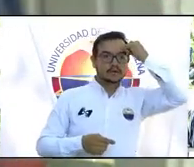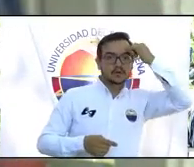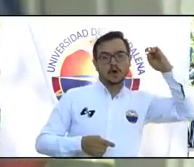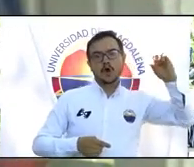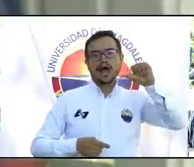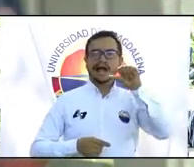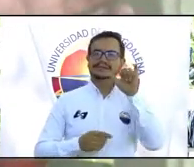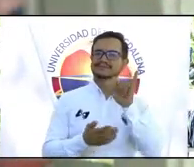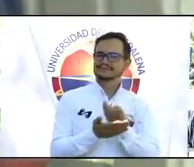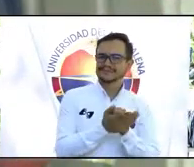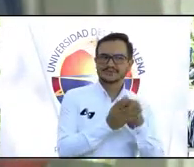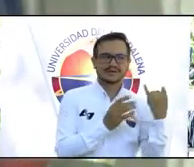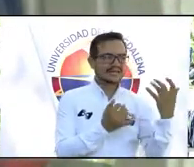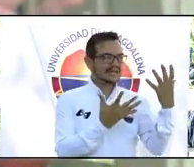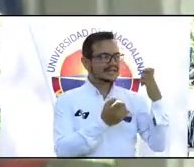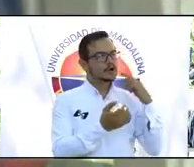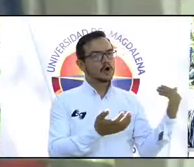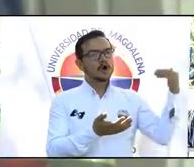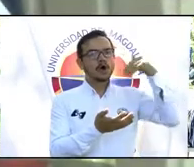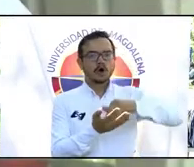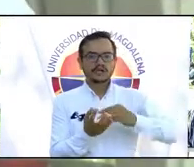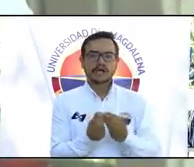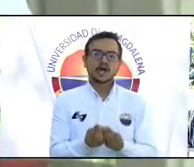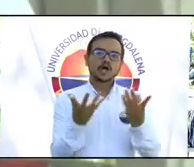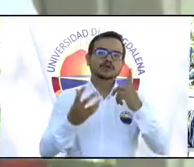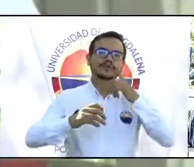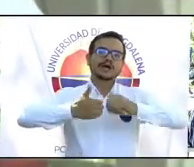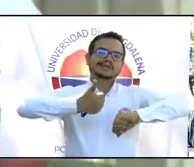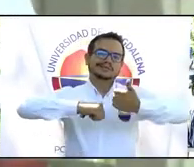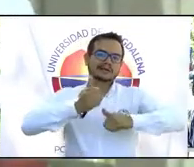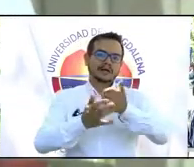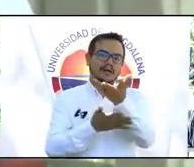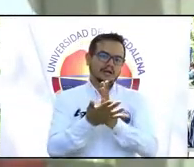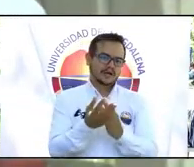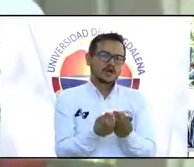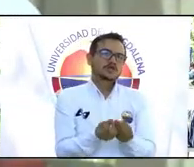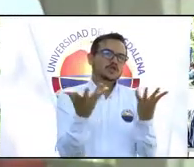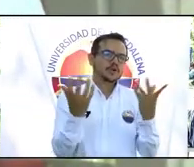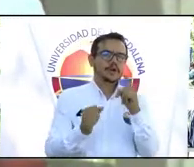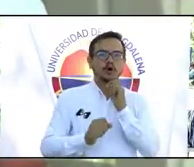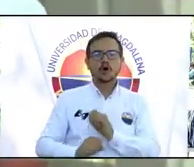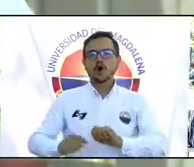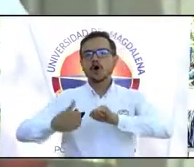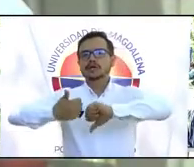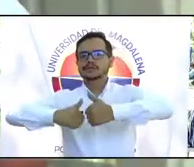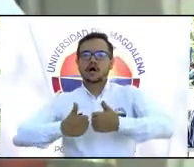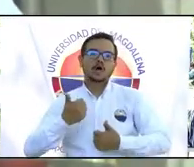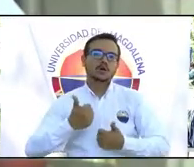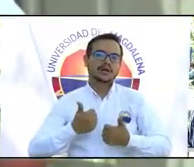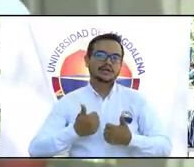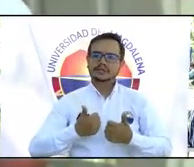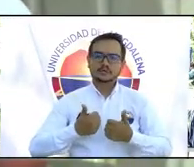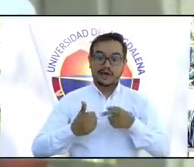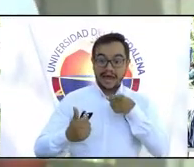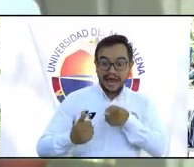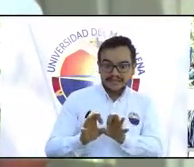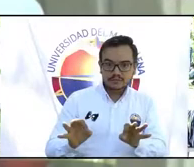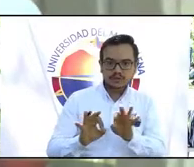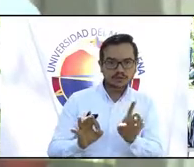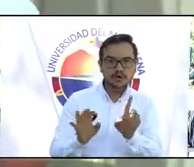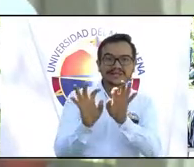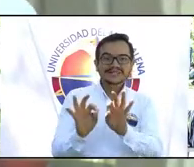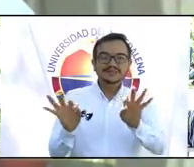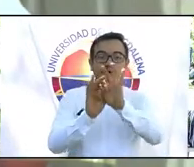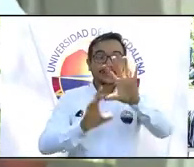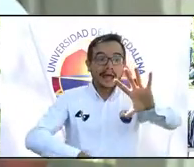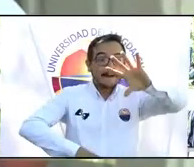programas quieren que volvamos otra vez a los números. El problema no es si calificamos en números, en letras, el problema es si ustedes de verdad aprenden y qué es lo que deben aprender para